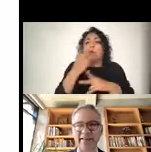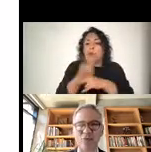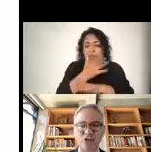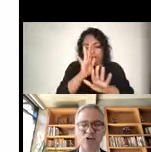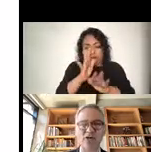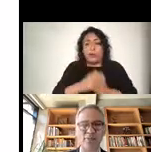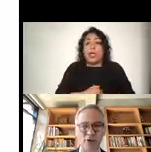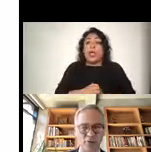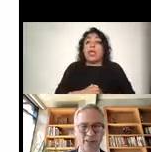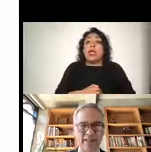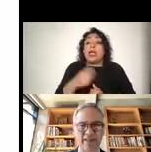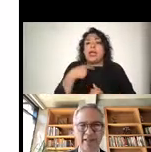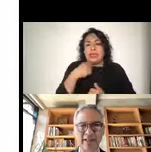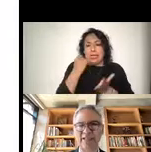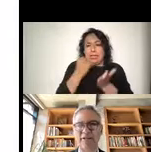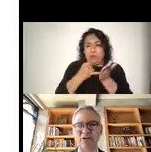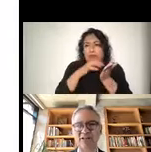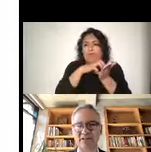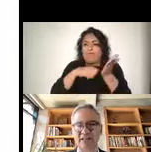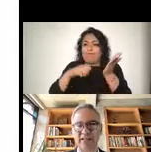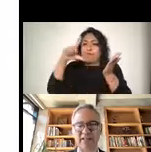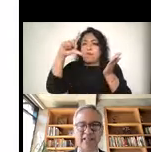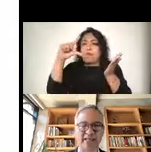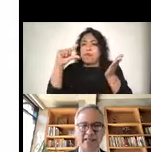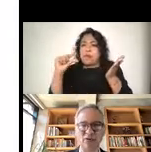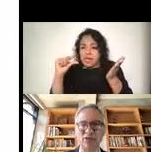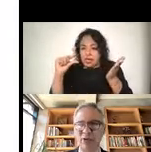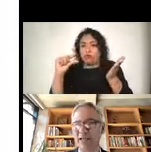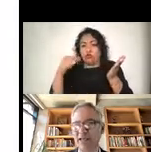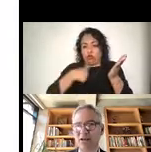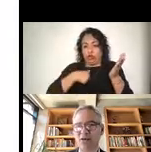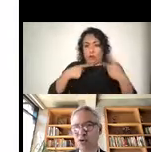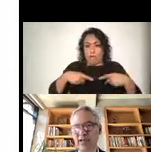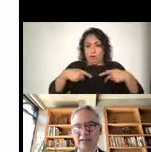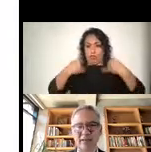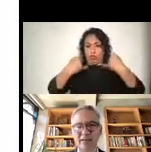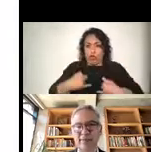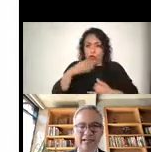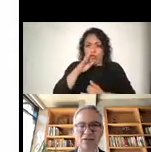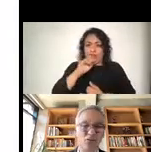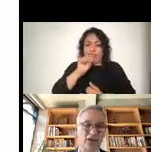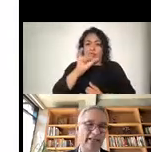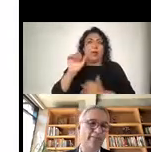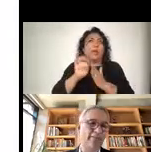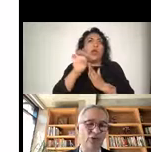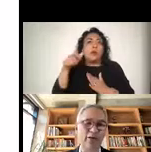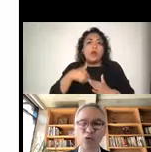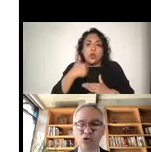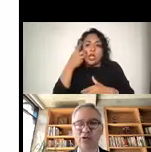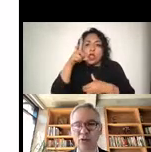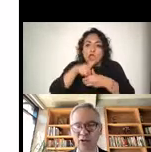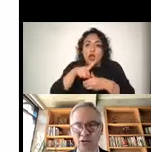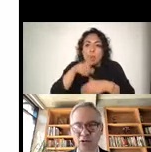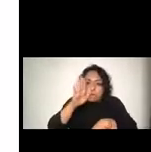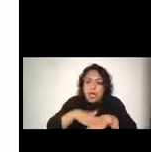la deducción que podemos hacer las personas físicas. Si queremos ahora donar más o si queremos donar mucho